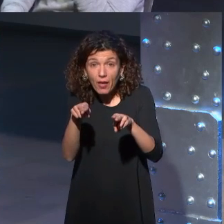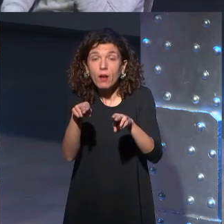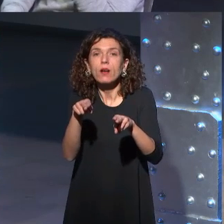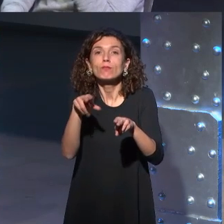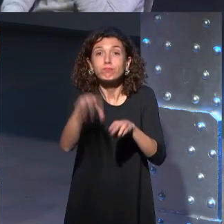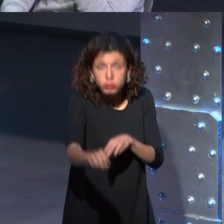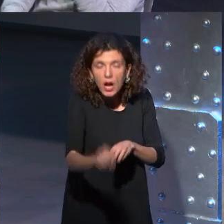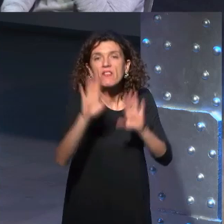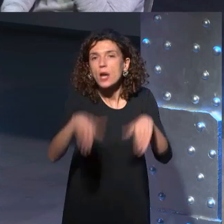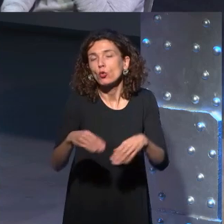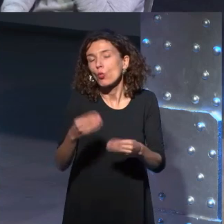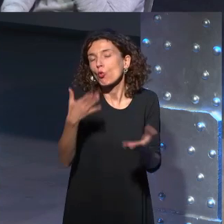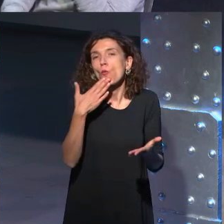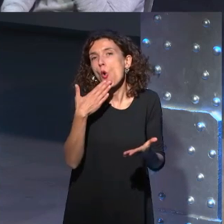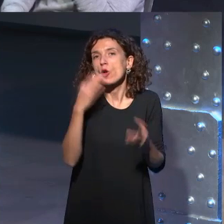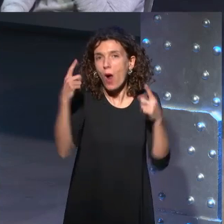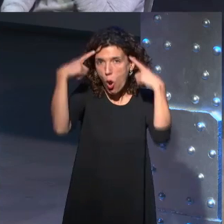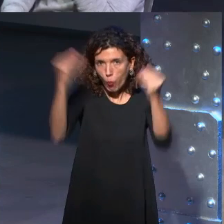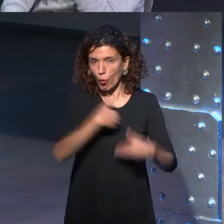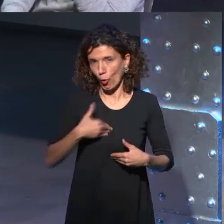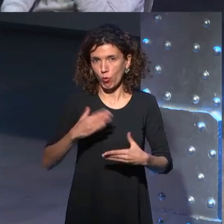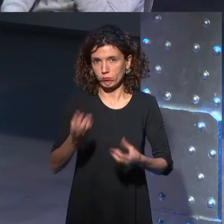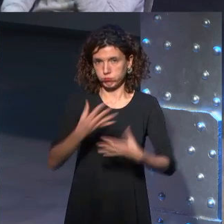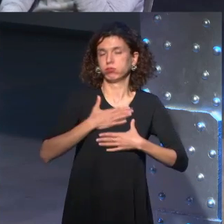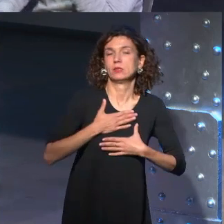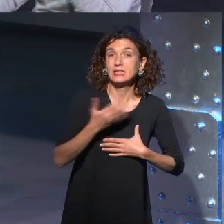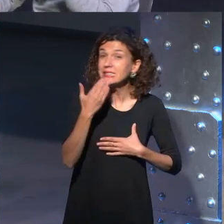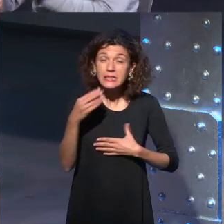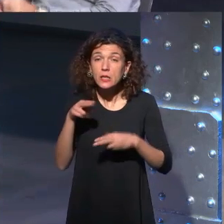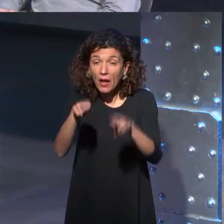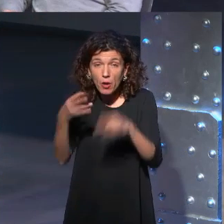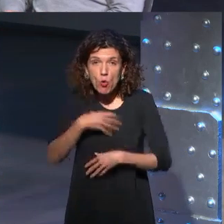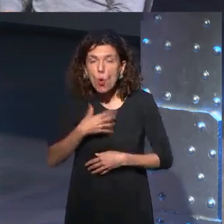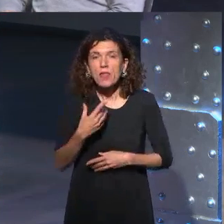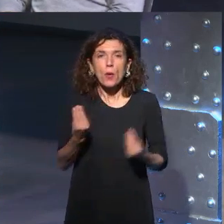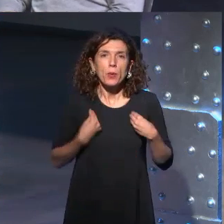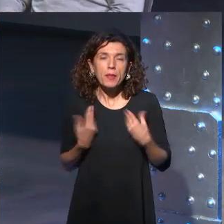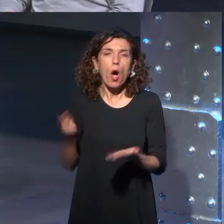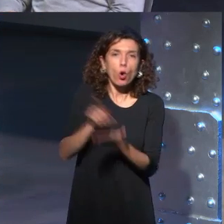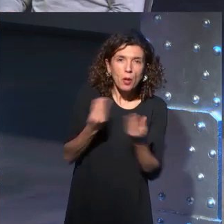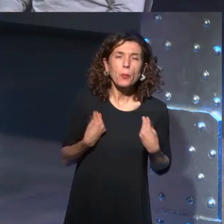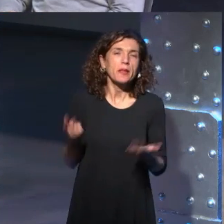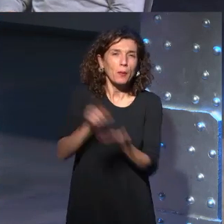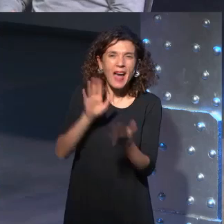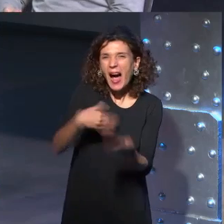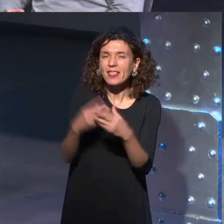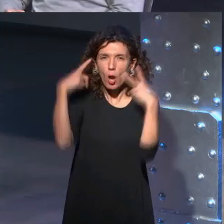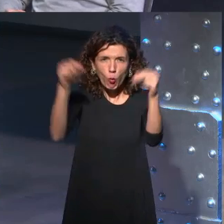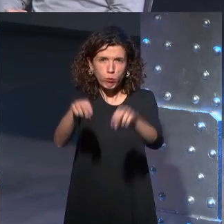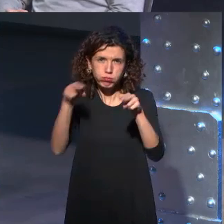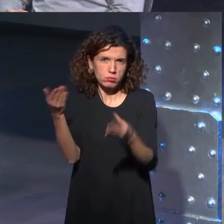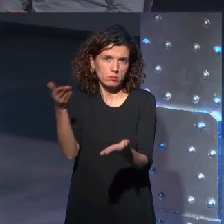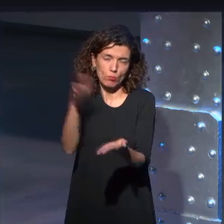si no lo cazas en esta vida, va a estar condenado a cazarlo sucesivas vidas. Y de pronto cruza una mirada con un